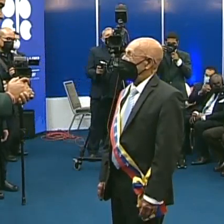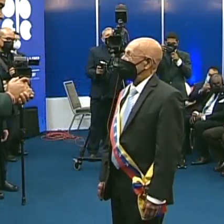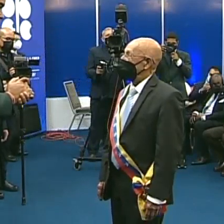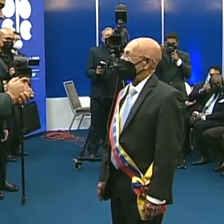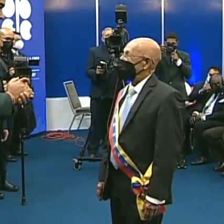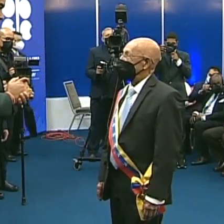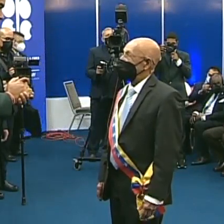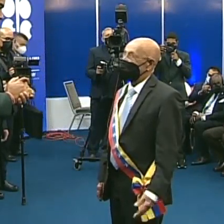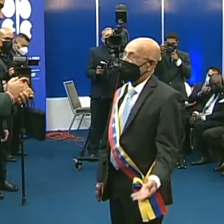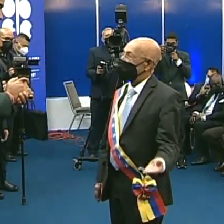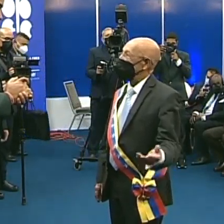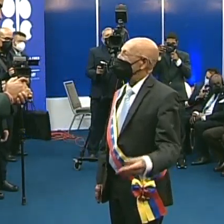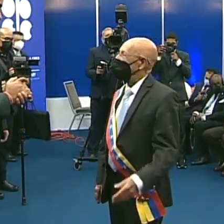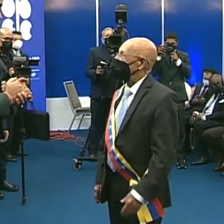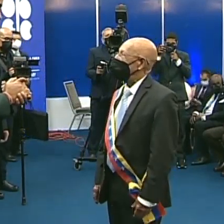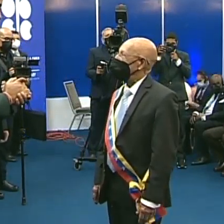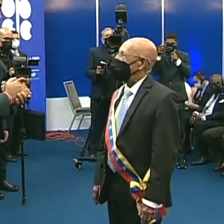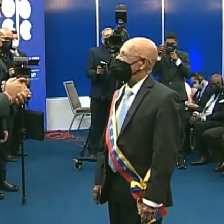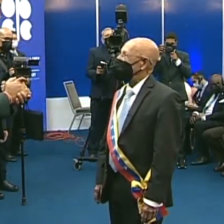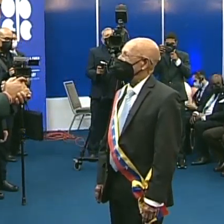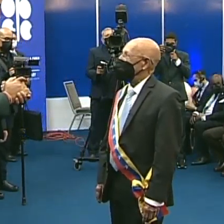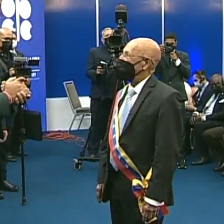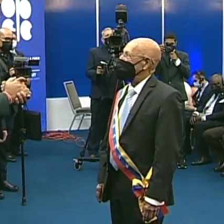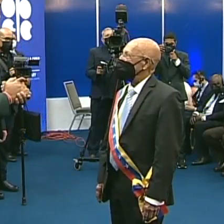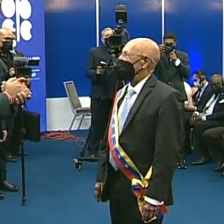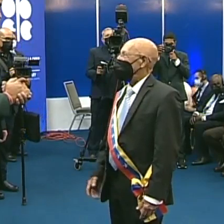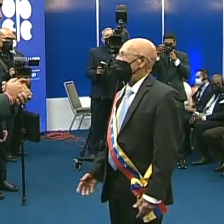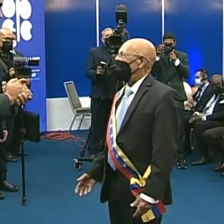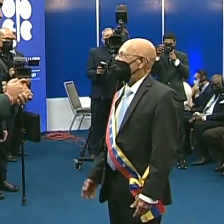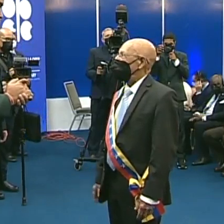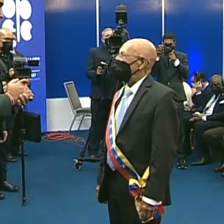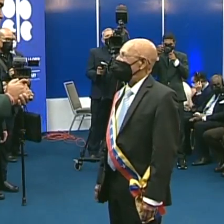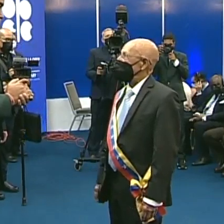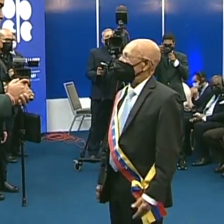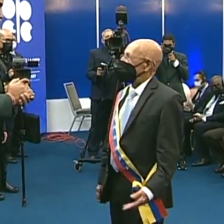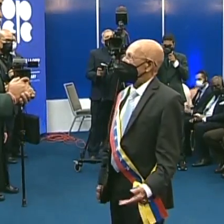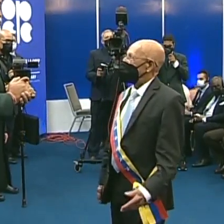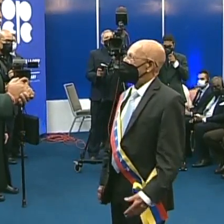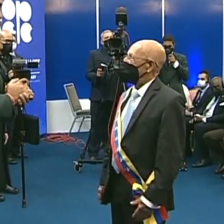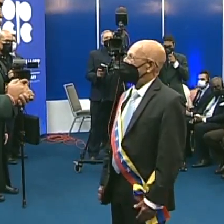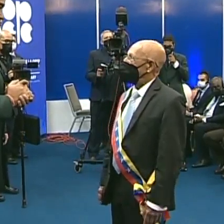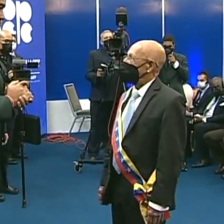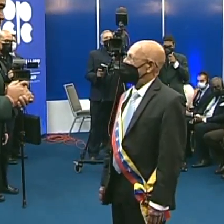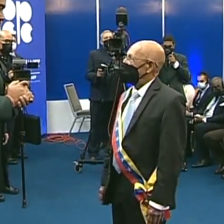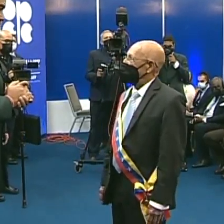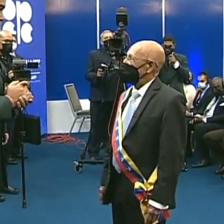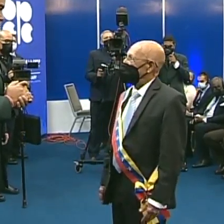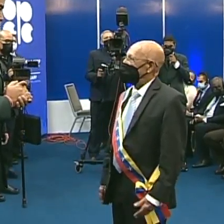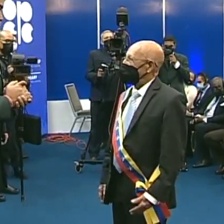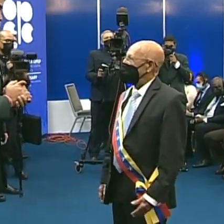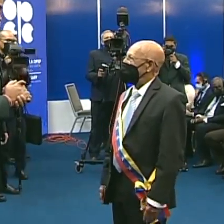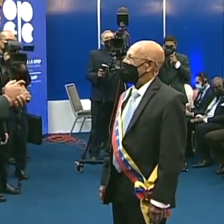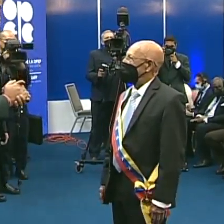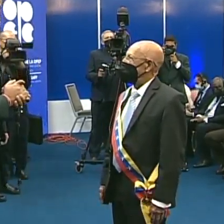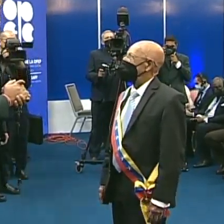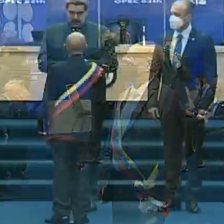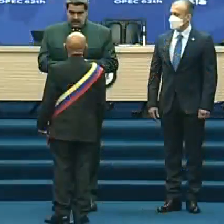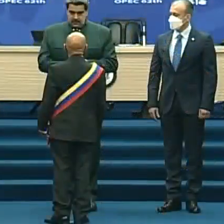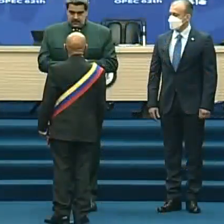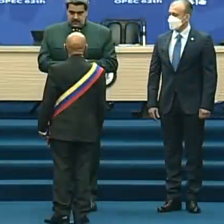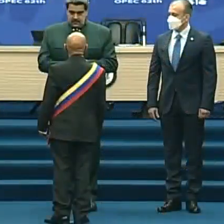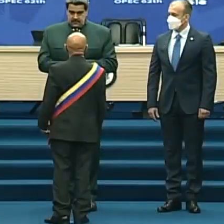Pérez Alfonso, fundador de la OPEP, por parte de Venezuela. El monaguense, de 92 años, cursó estudios de Derecho